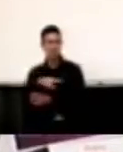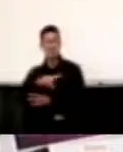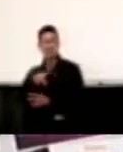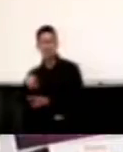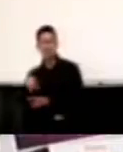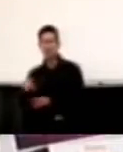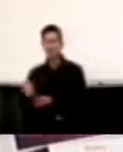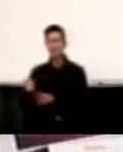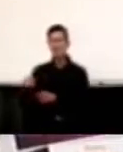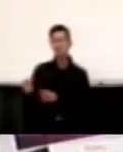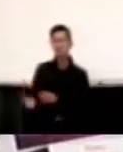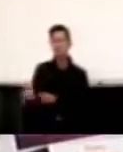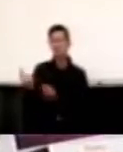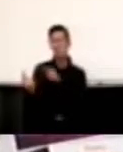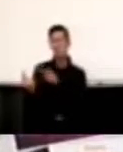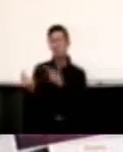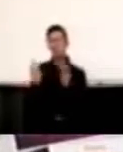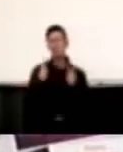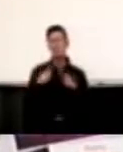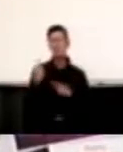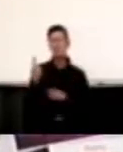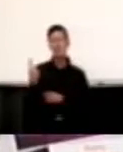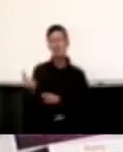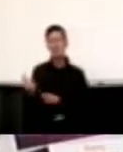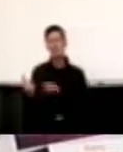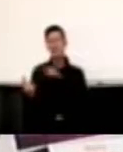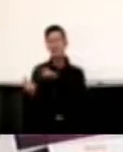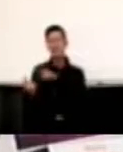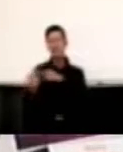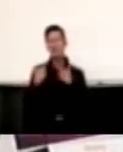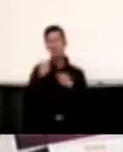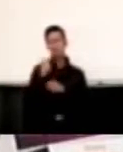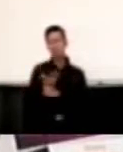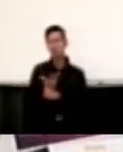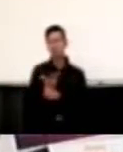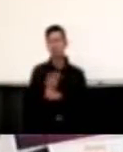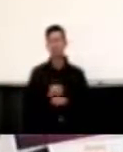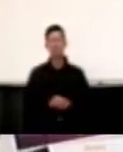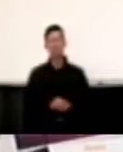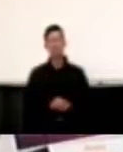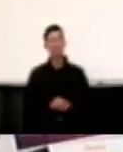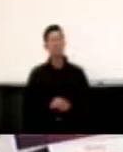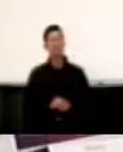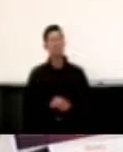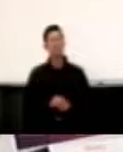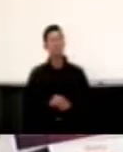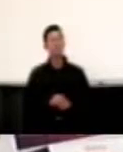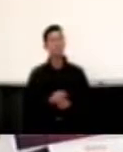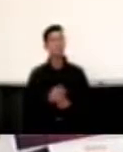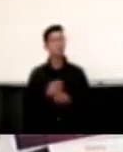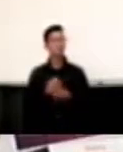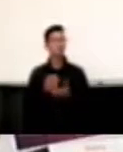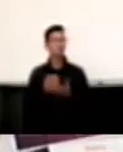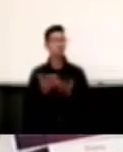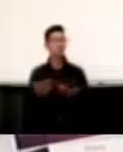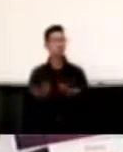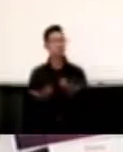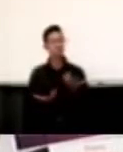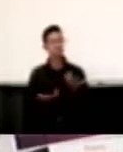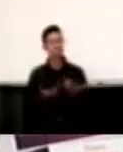decir que la democracia no ha permeado en la cultura política de los ciudadanos. Entonces, ¿cuál podría